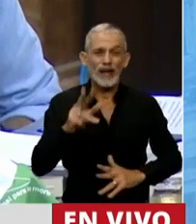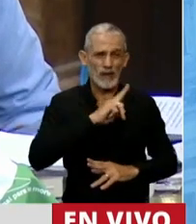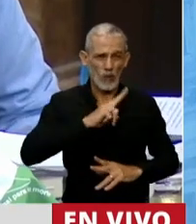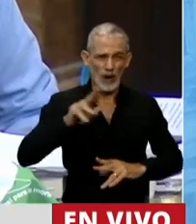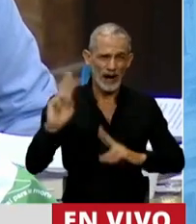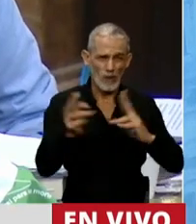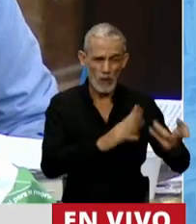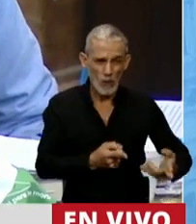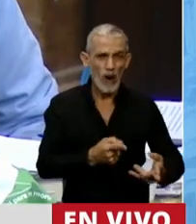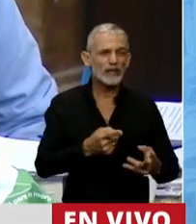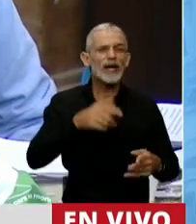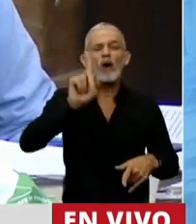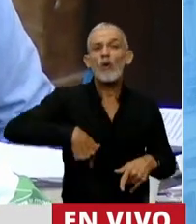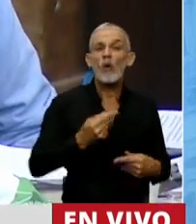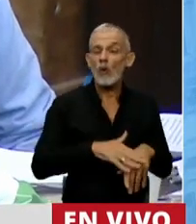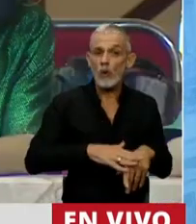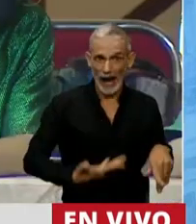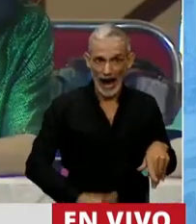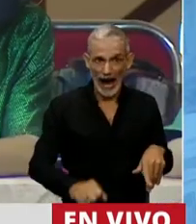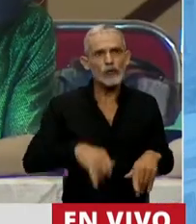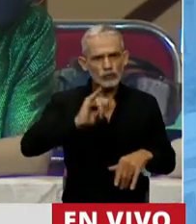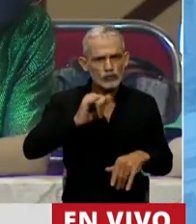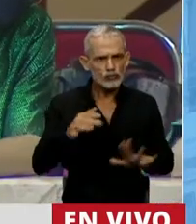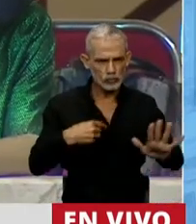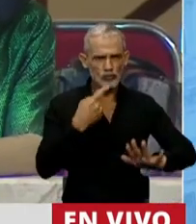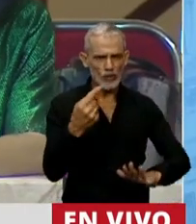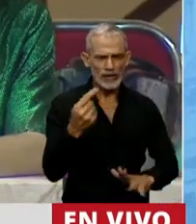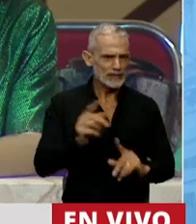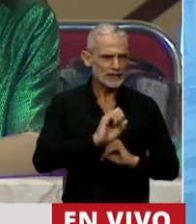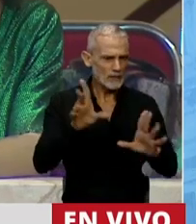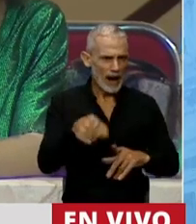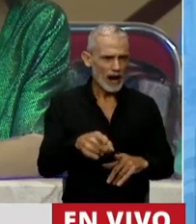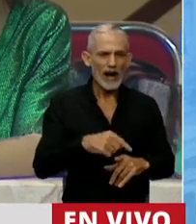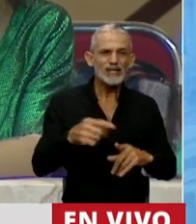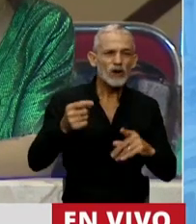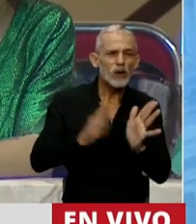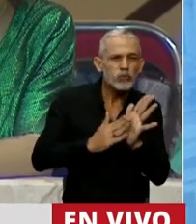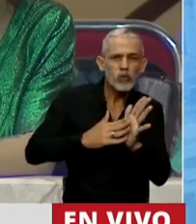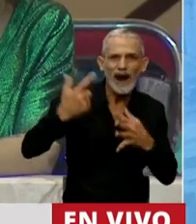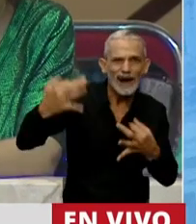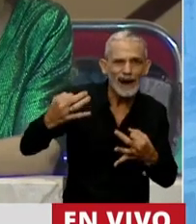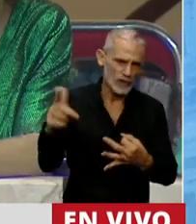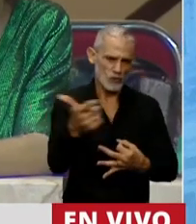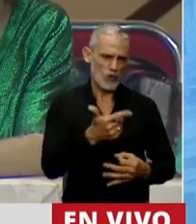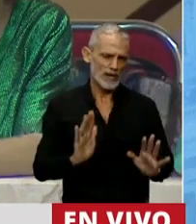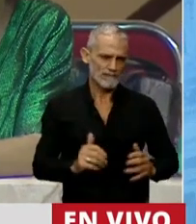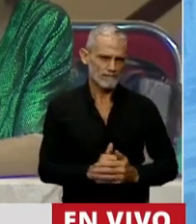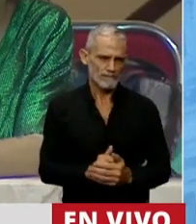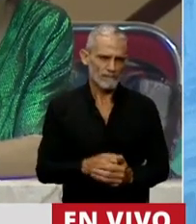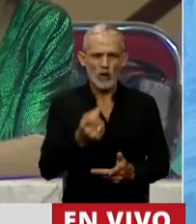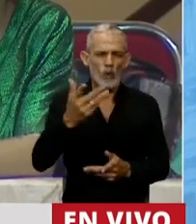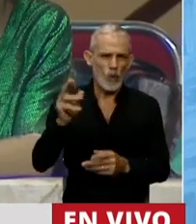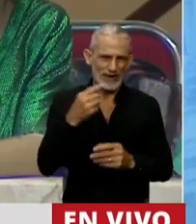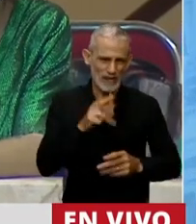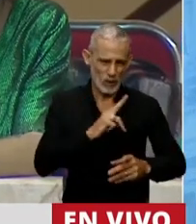mujeres embarazadas causadas principal por el aborto las voy a refutar, que no se sustentan en ninguna realidad. Y siguiendo los